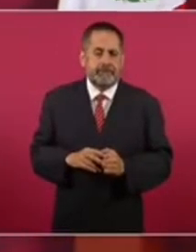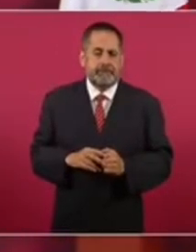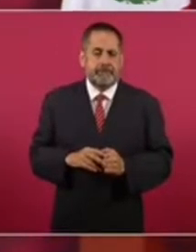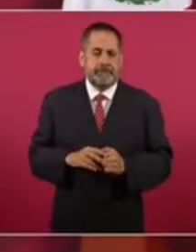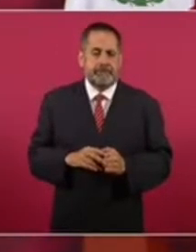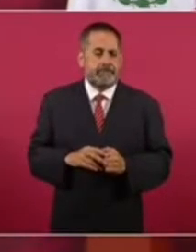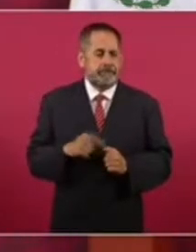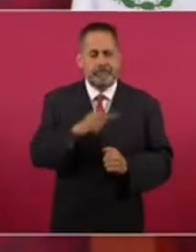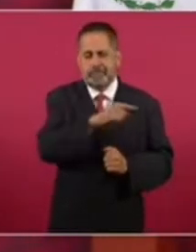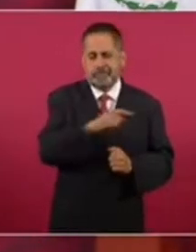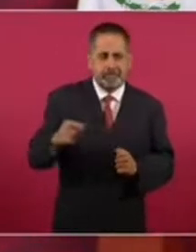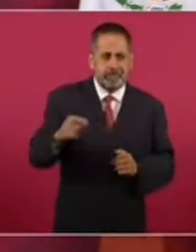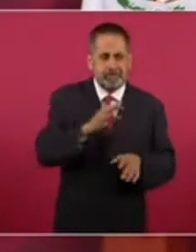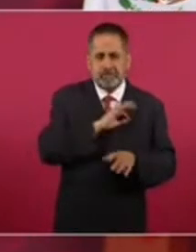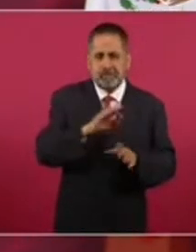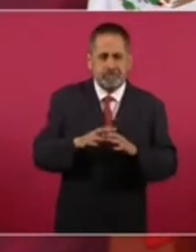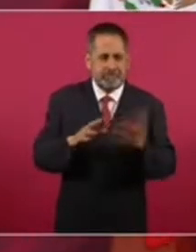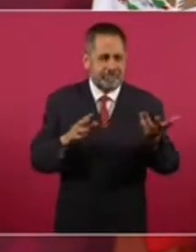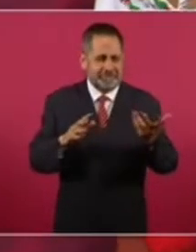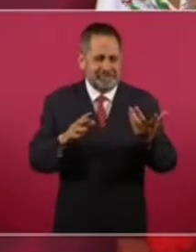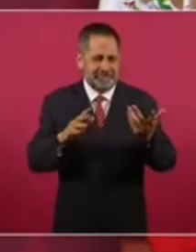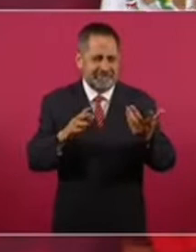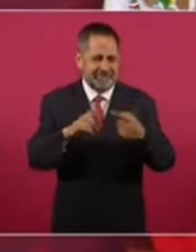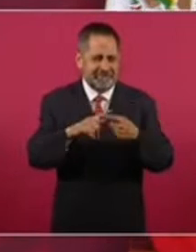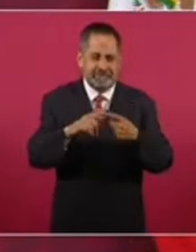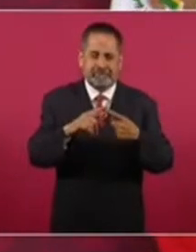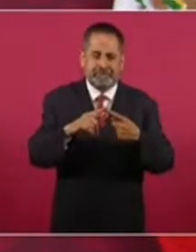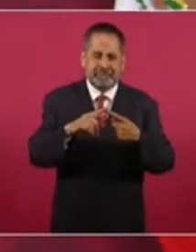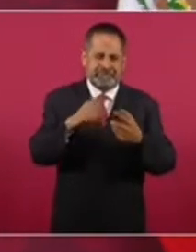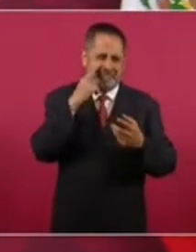cinco siglos, cuando menos,